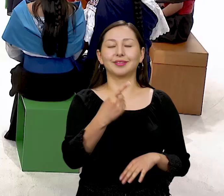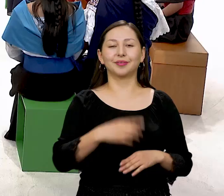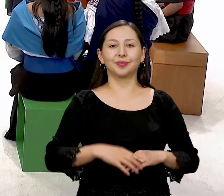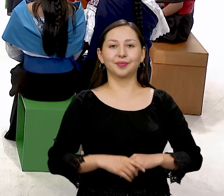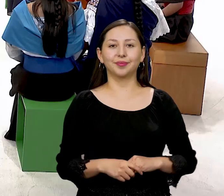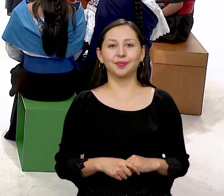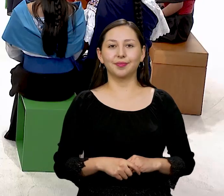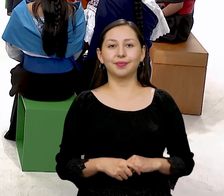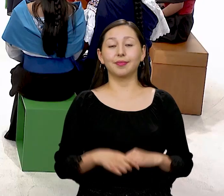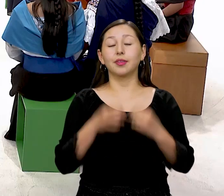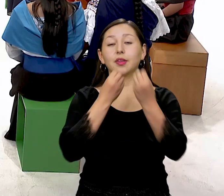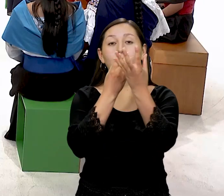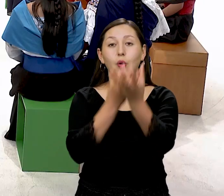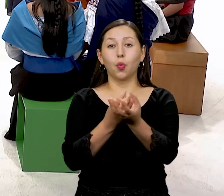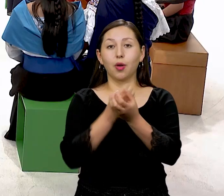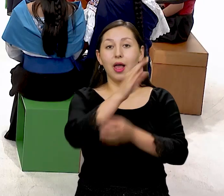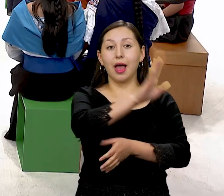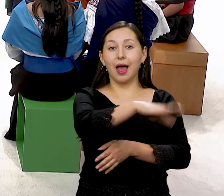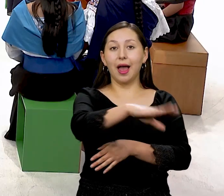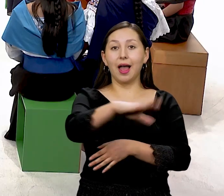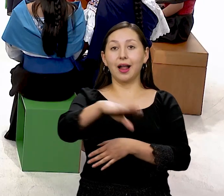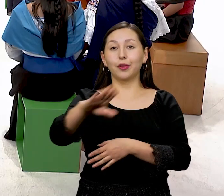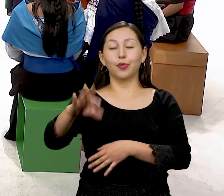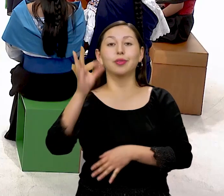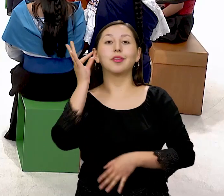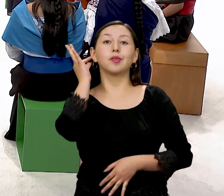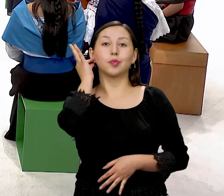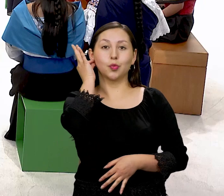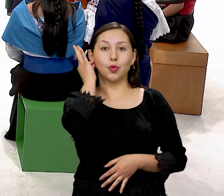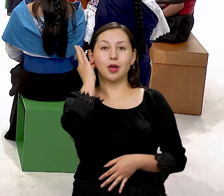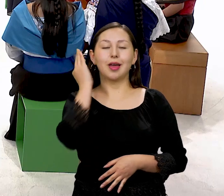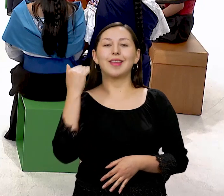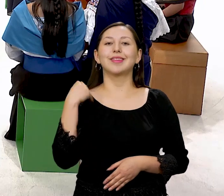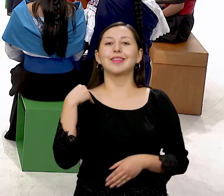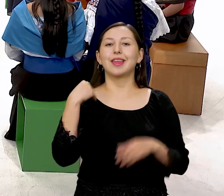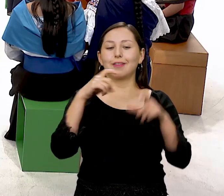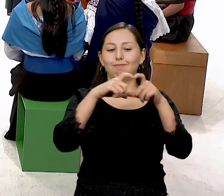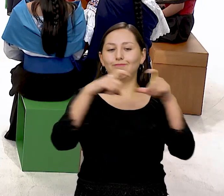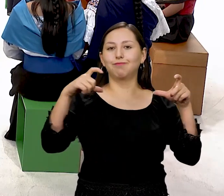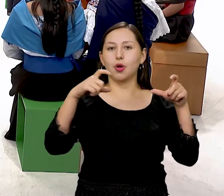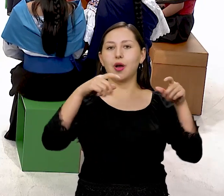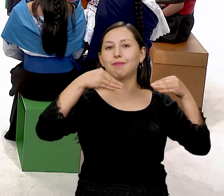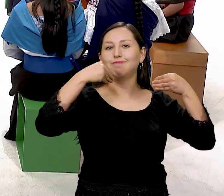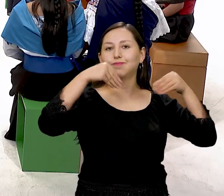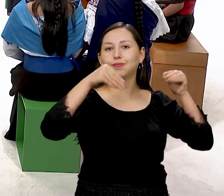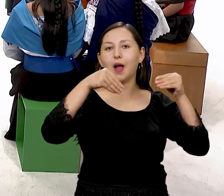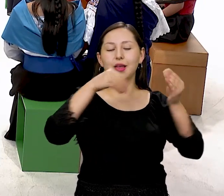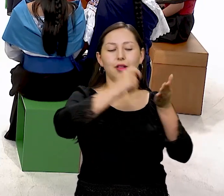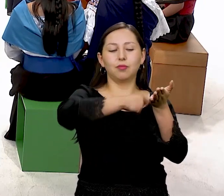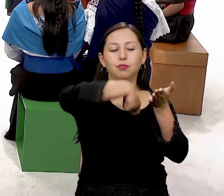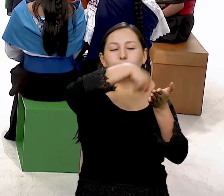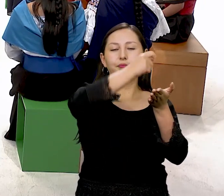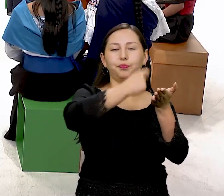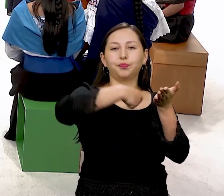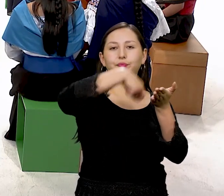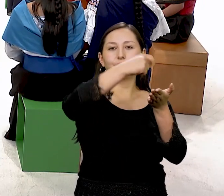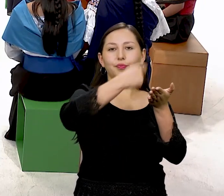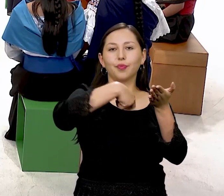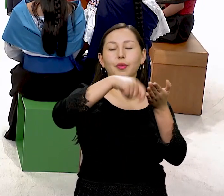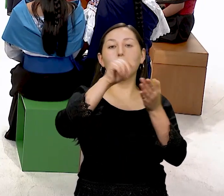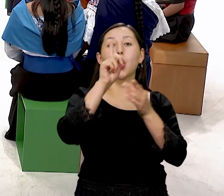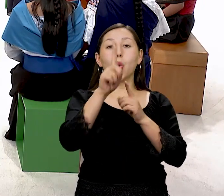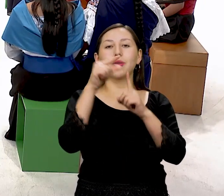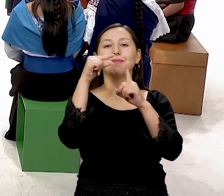chicas que hoy nos están acompañando. Te comento, ellas tienen en sus manos un cartel, uh-huh, y al finalizar este diálogo nos compartirán